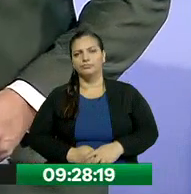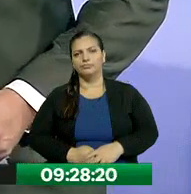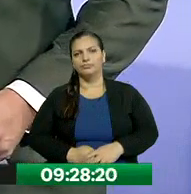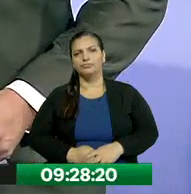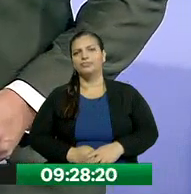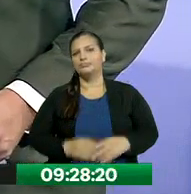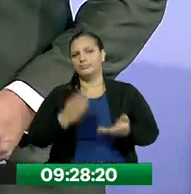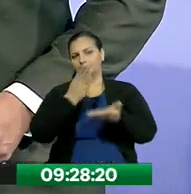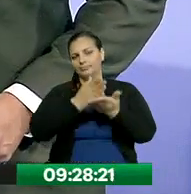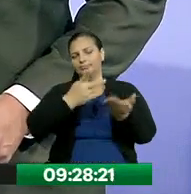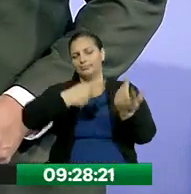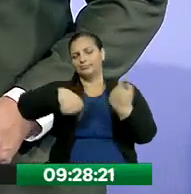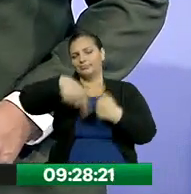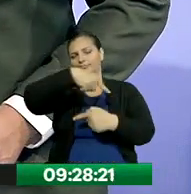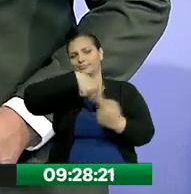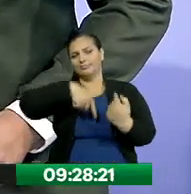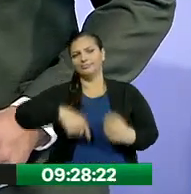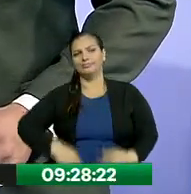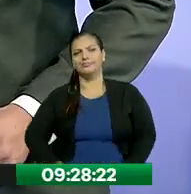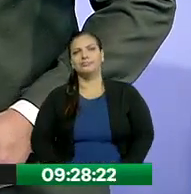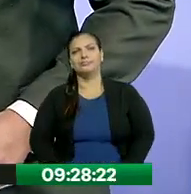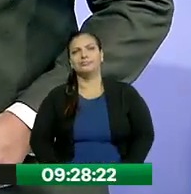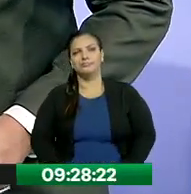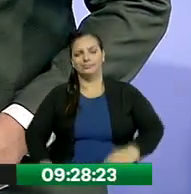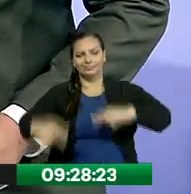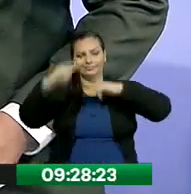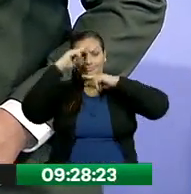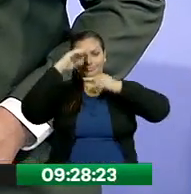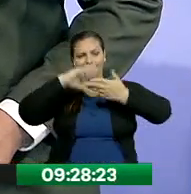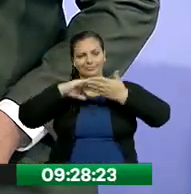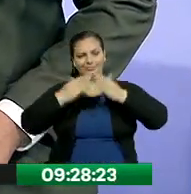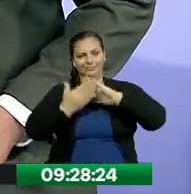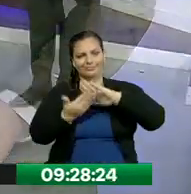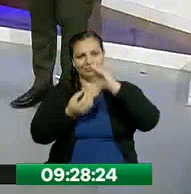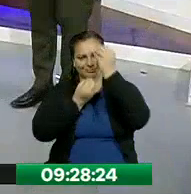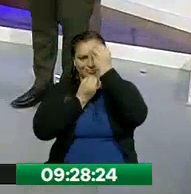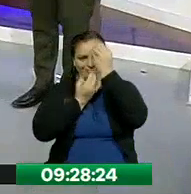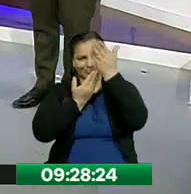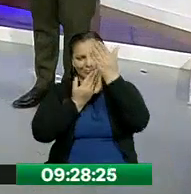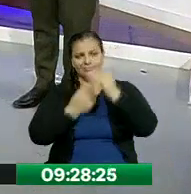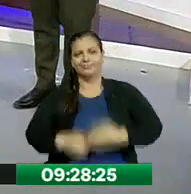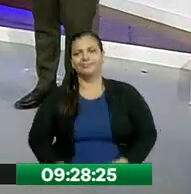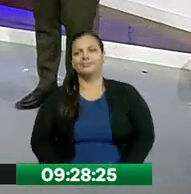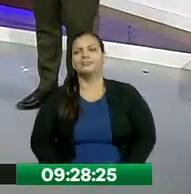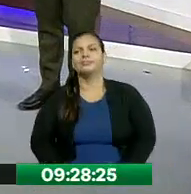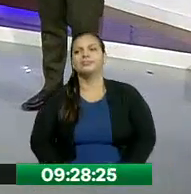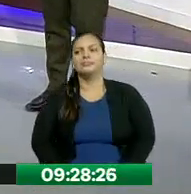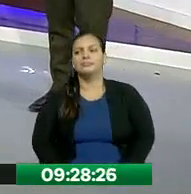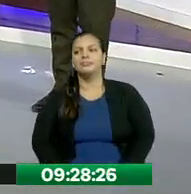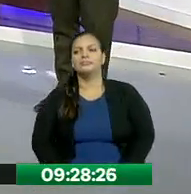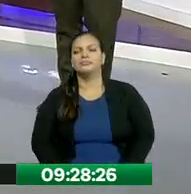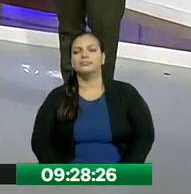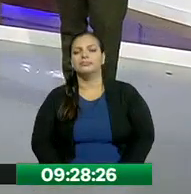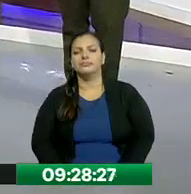volvemos con más aquí en La Noticia en la Comunidad, con más información. Ya regresamos, no se vayan.